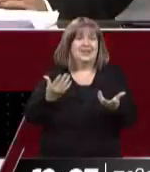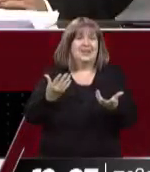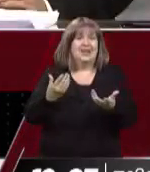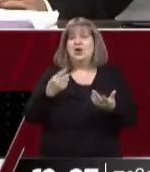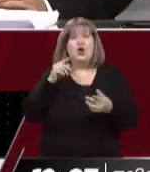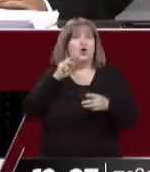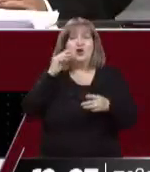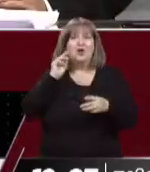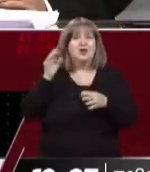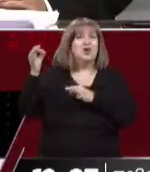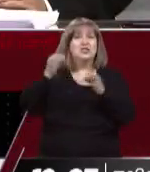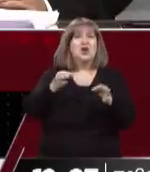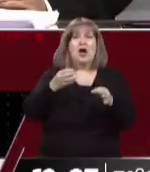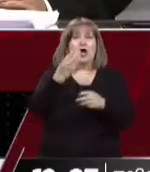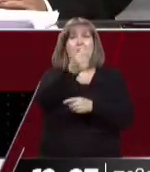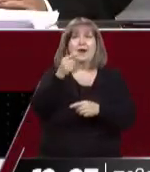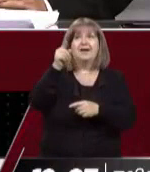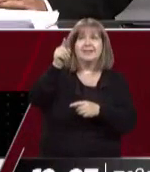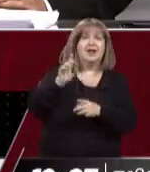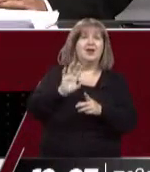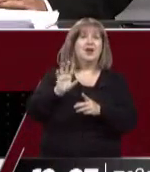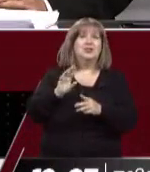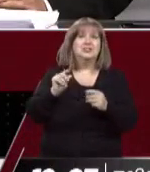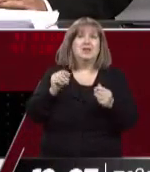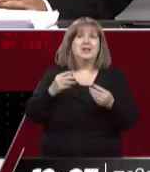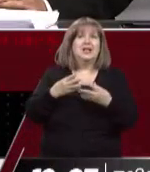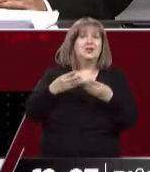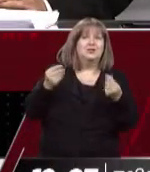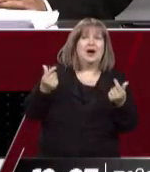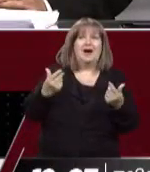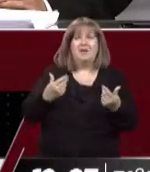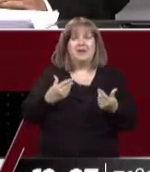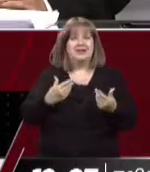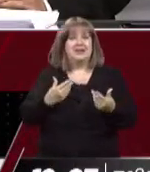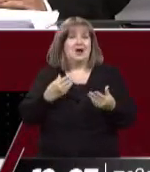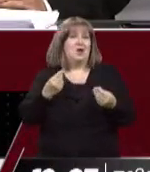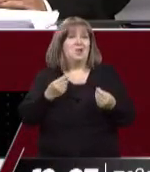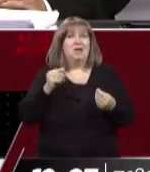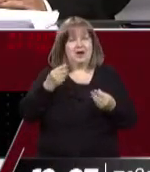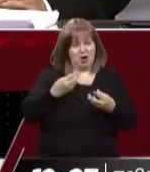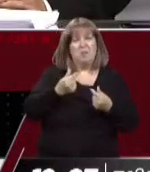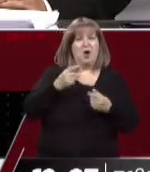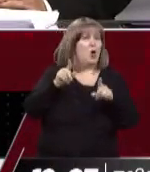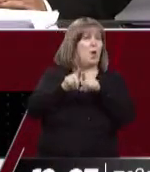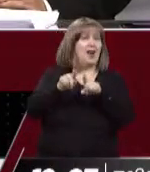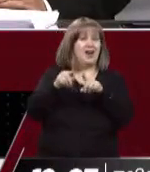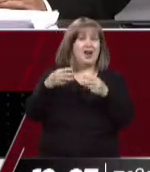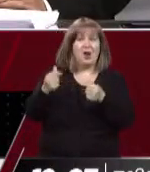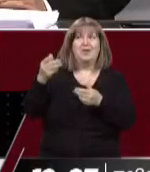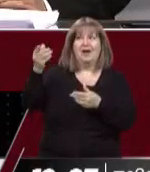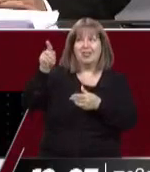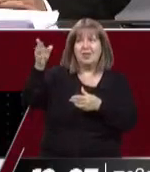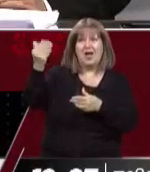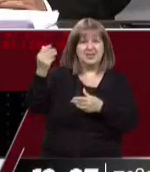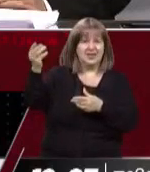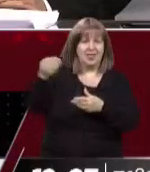No vino a comprar, literalmente, vino a, no sé, vio que éramos fans, repartir un poco de alegría y tocar